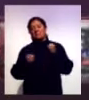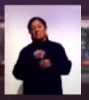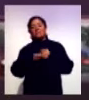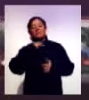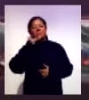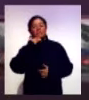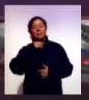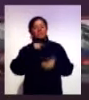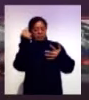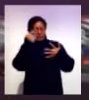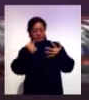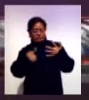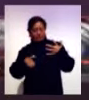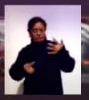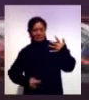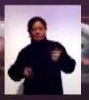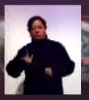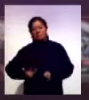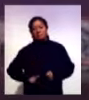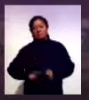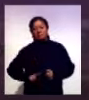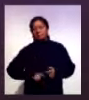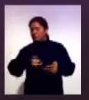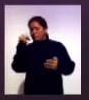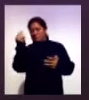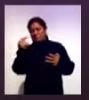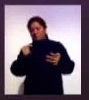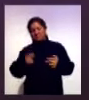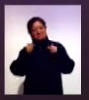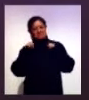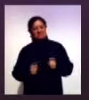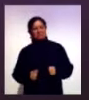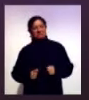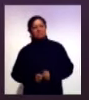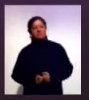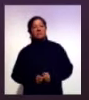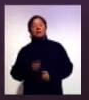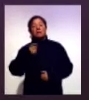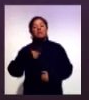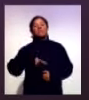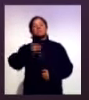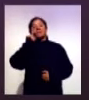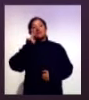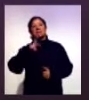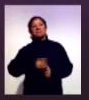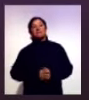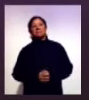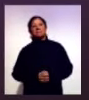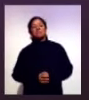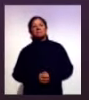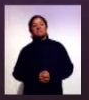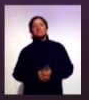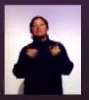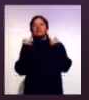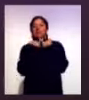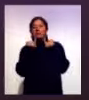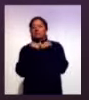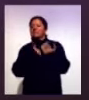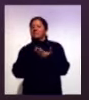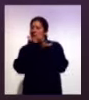órdenes de gobierno, en todos los niveles de gobierno. Eso es un hecho. Pero también, no nos hagamos, es